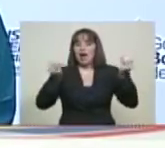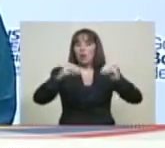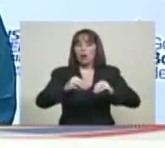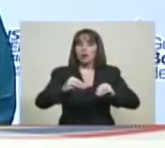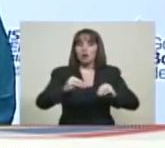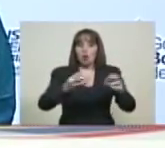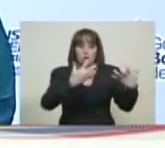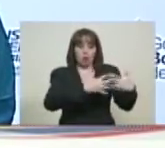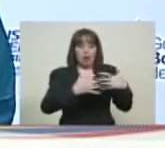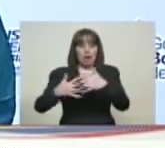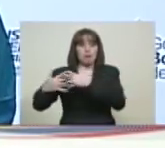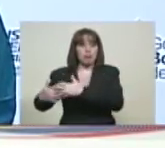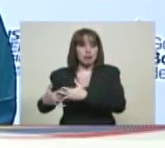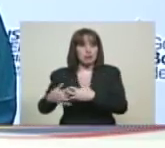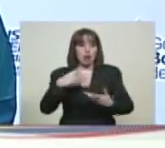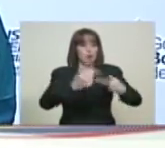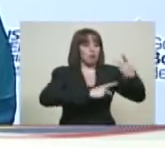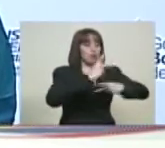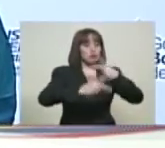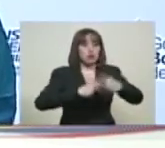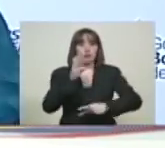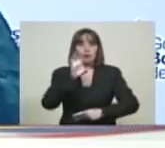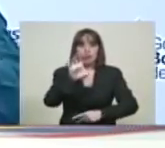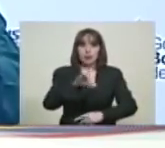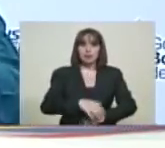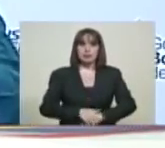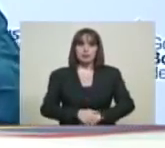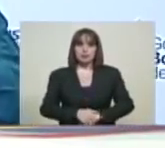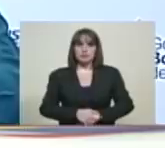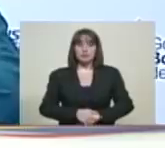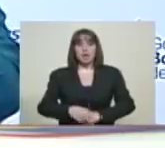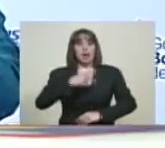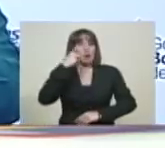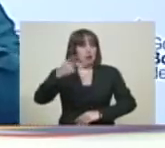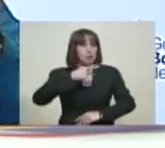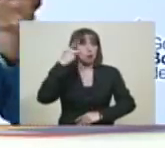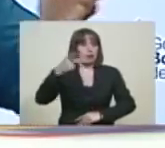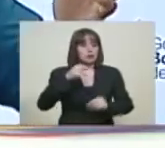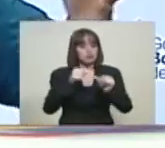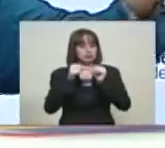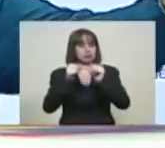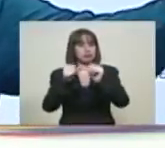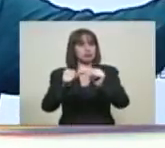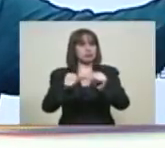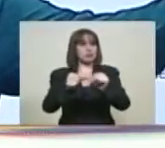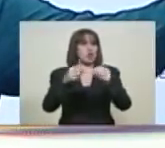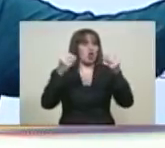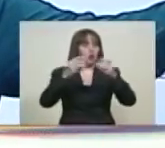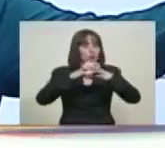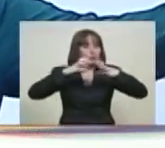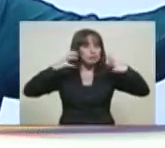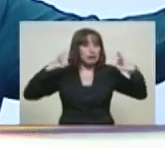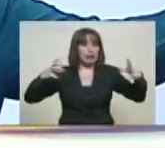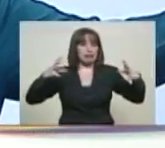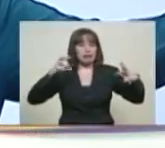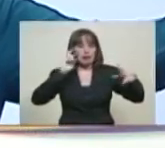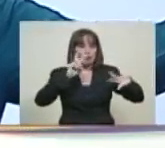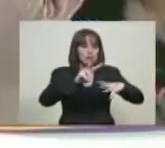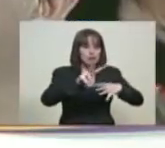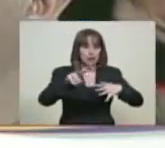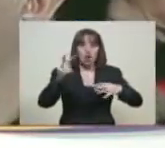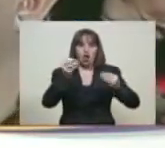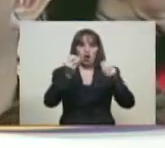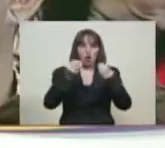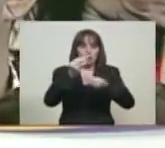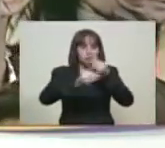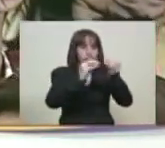sectores productivos del país grandes políticas para seguir estabilizando lo macro está bien